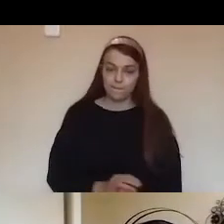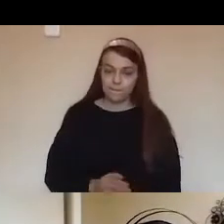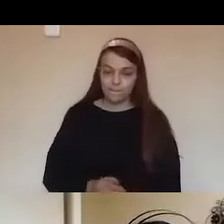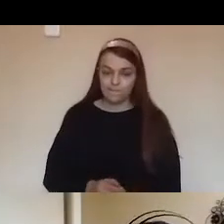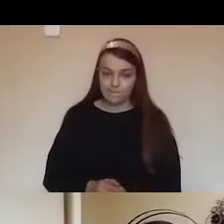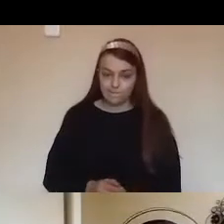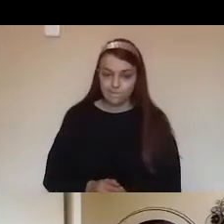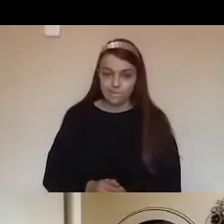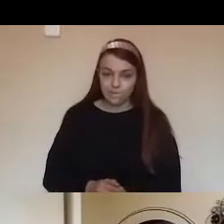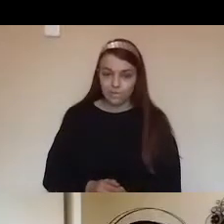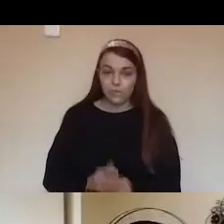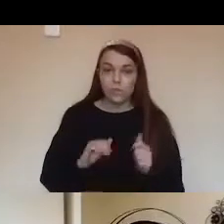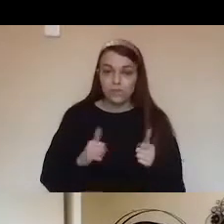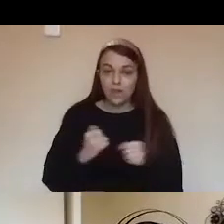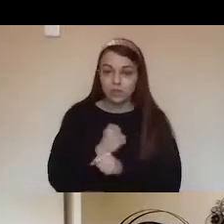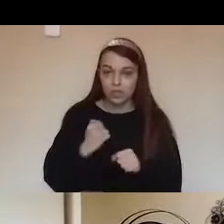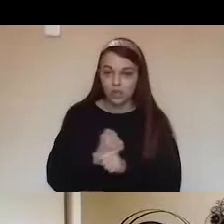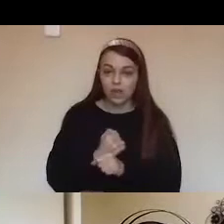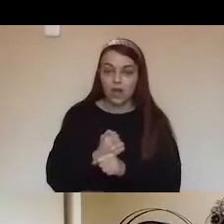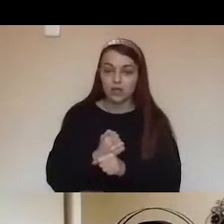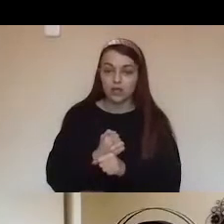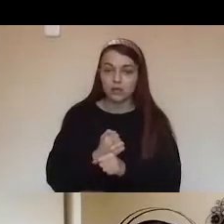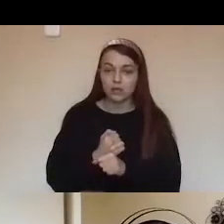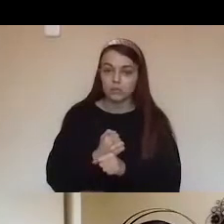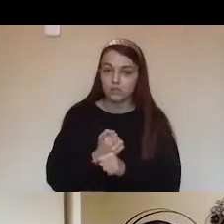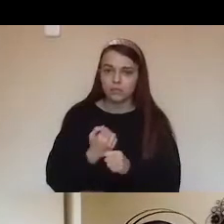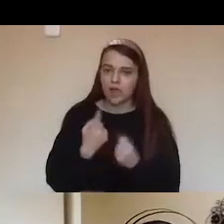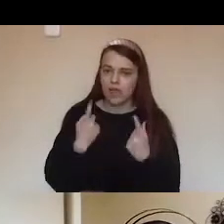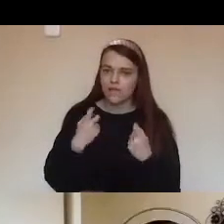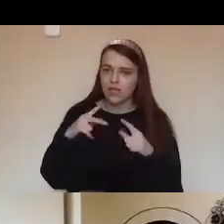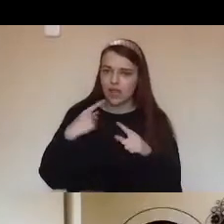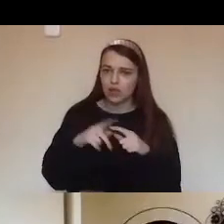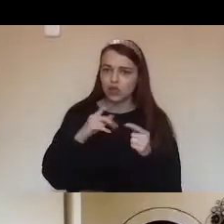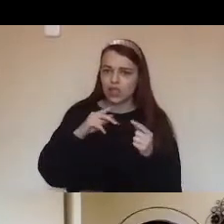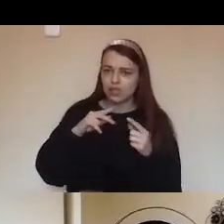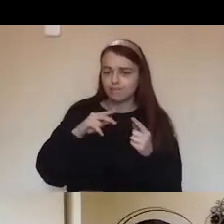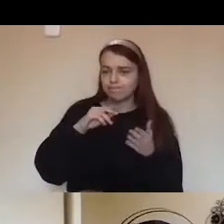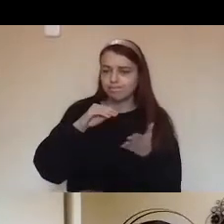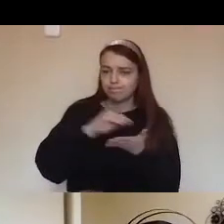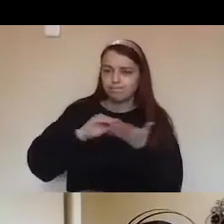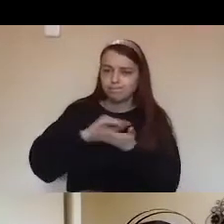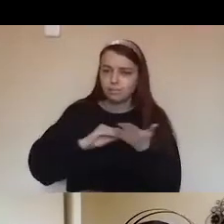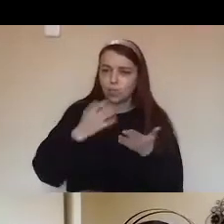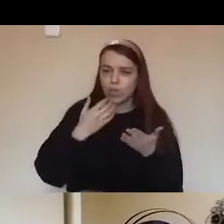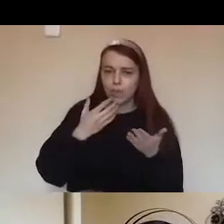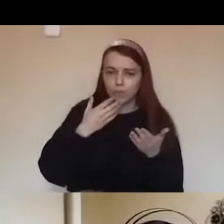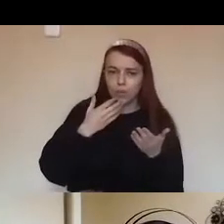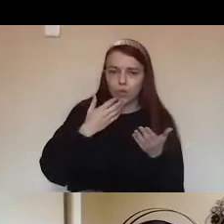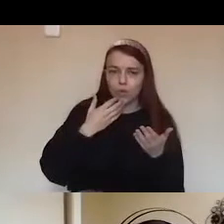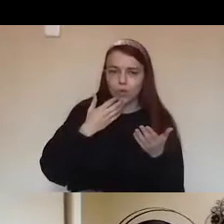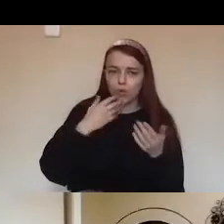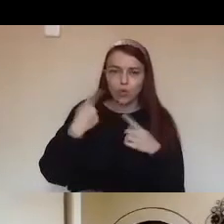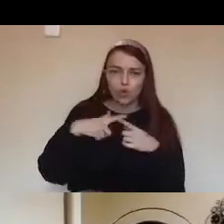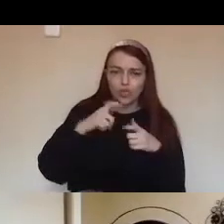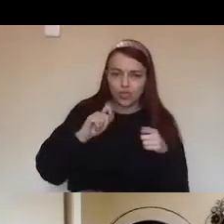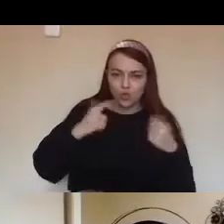empezamos a trabajar. Teníamos bastantes brechas que trabajar, desde formalizaciones, desde